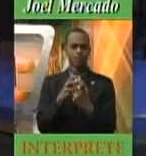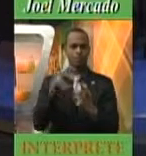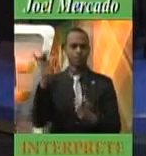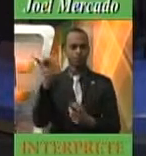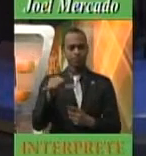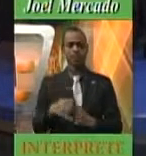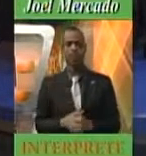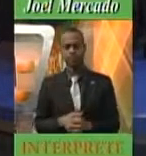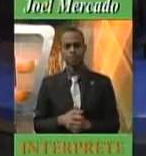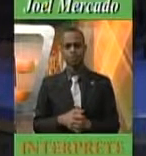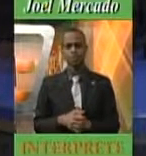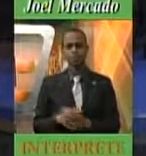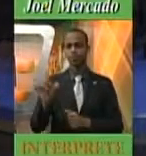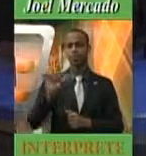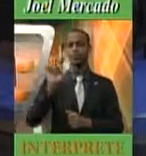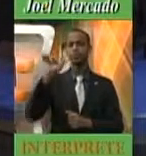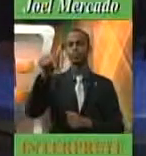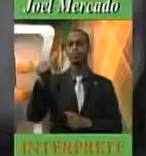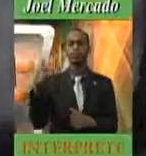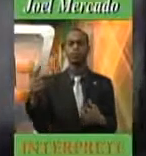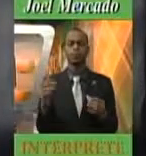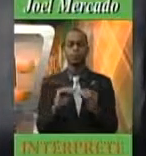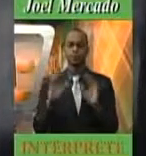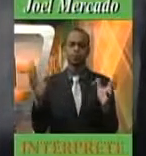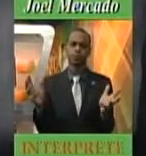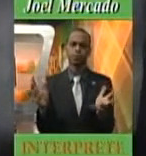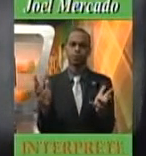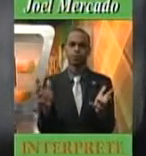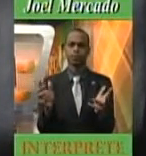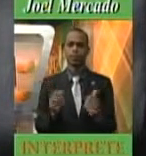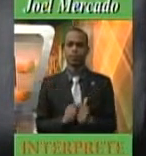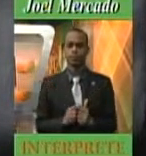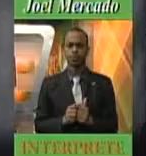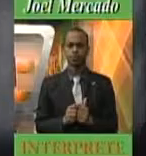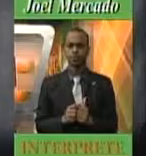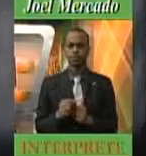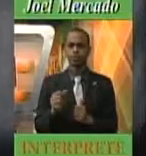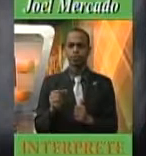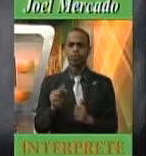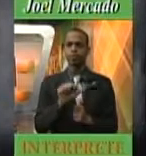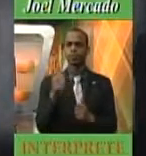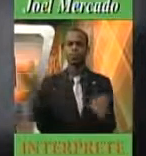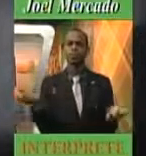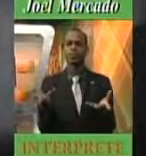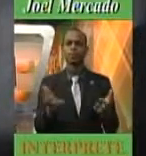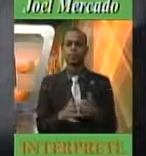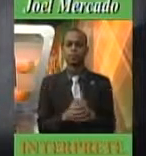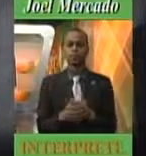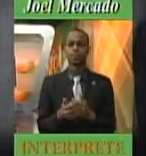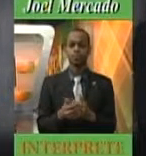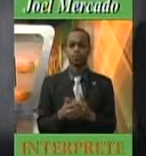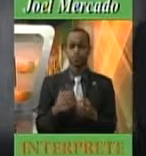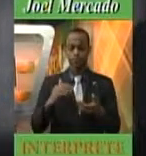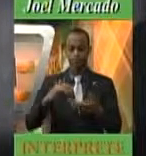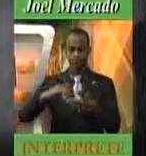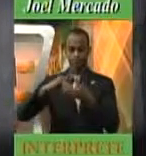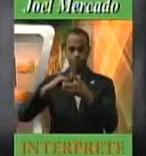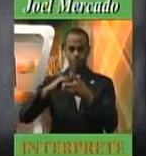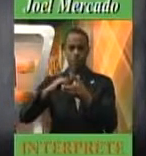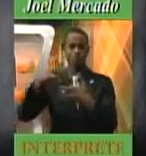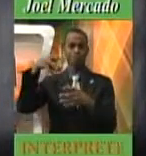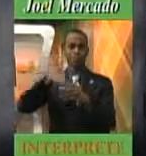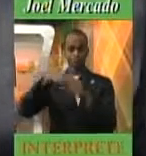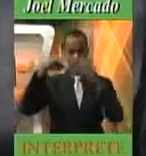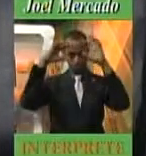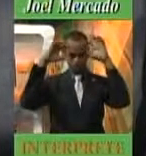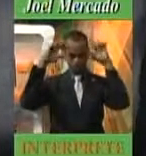visión. Y luego, naturalmente, un asunto a resaltar es que CONADI pertenece a la